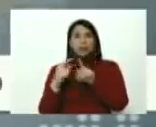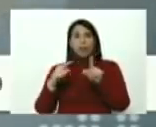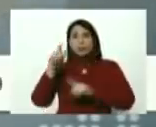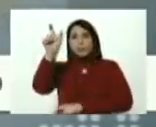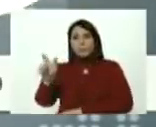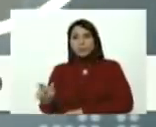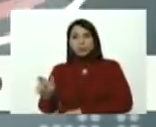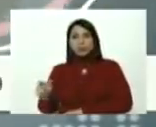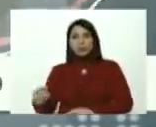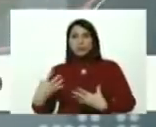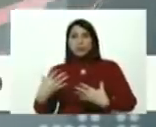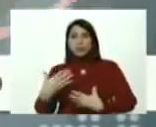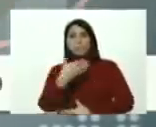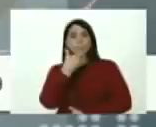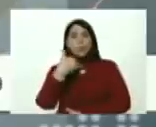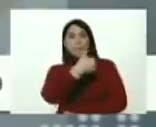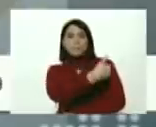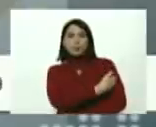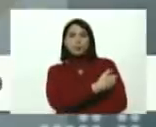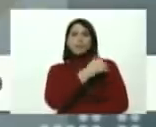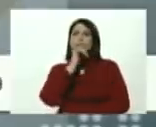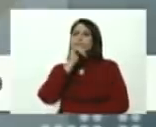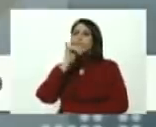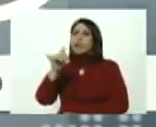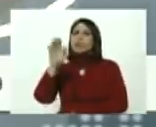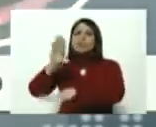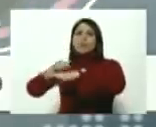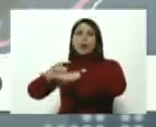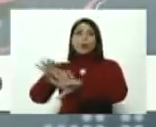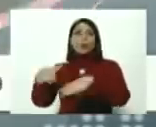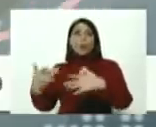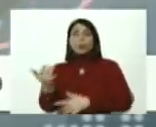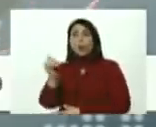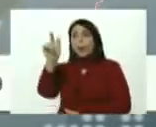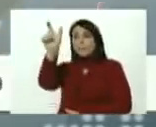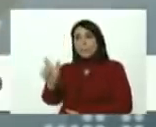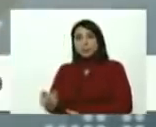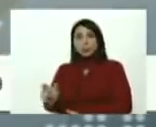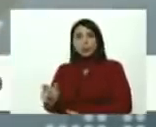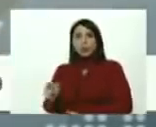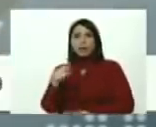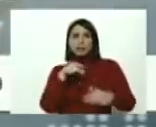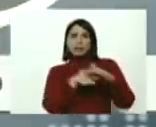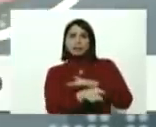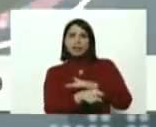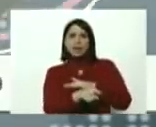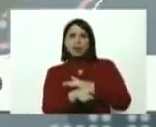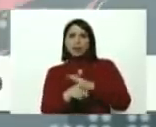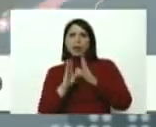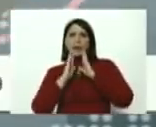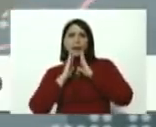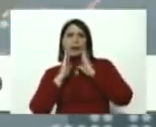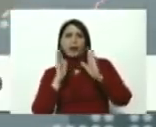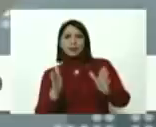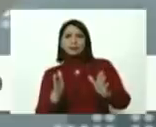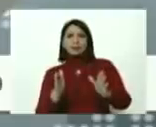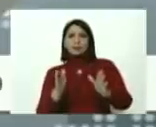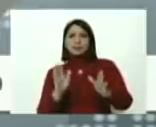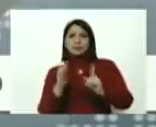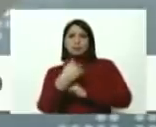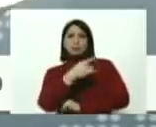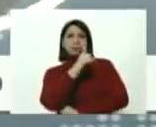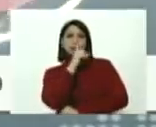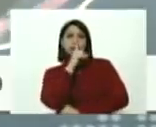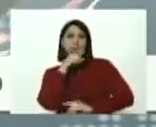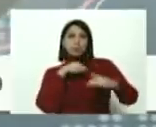personas. La mejor vacuna es reportar cuando aparezca algún paciente que haya ingresado de manera clandestina al